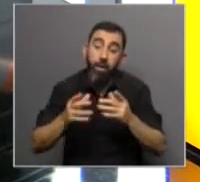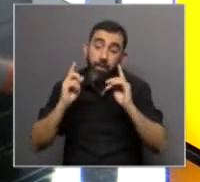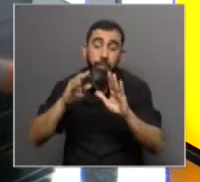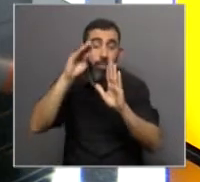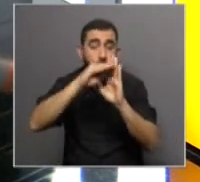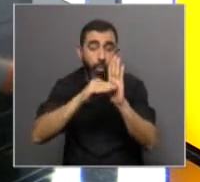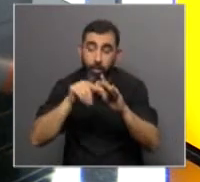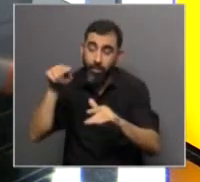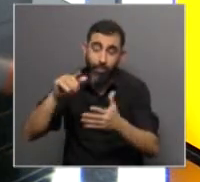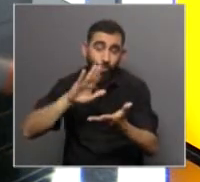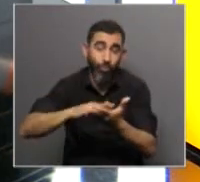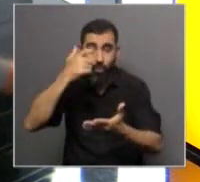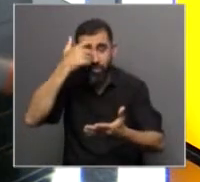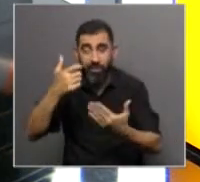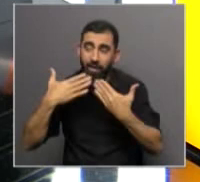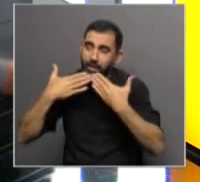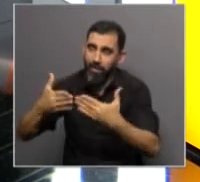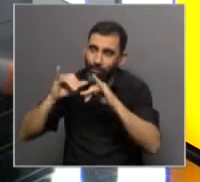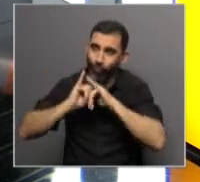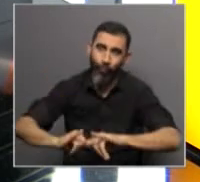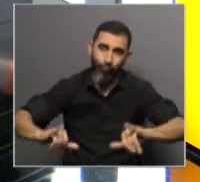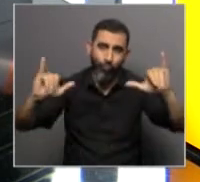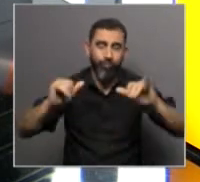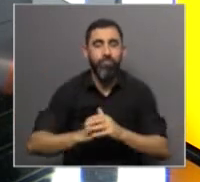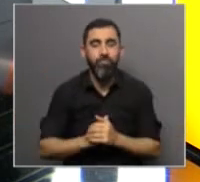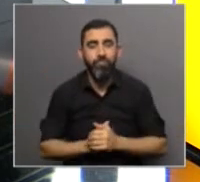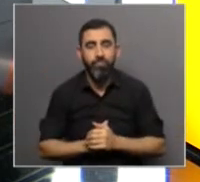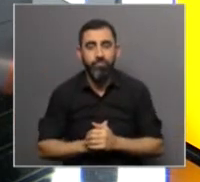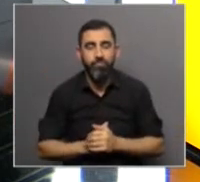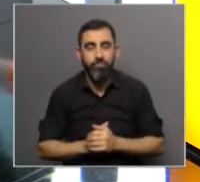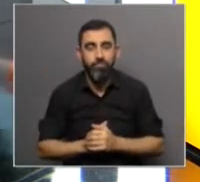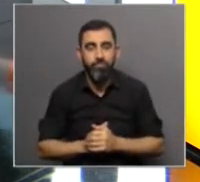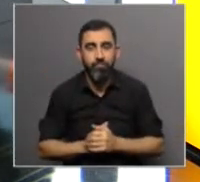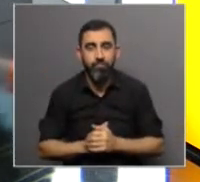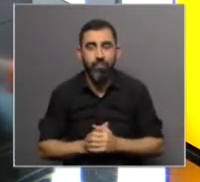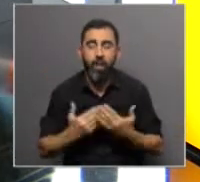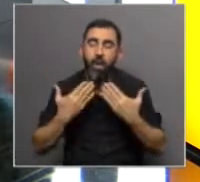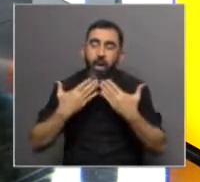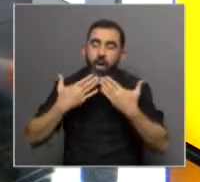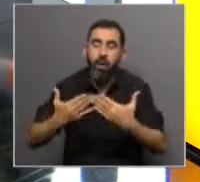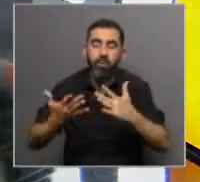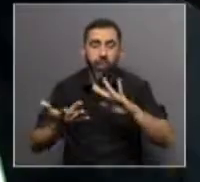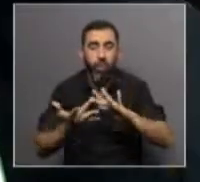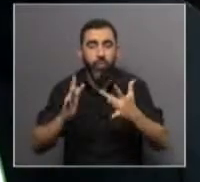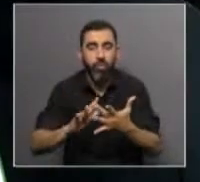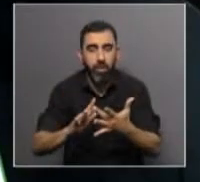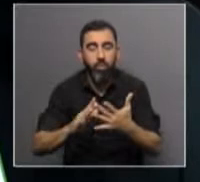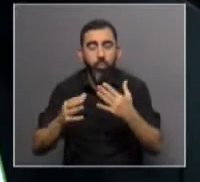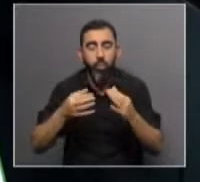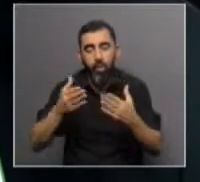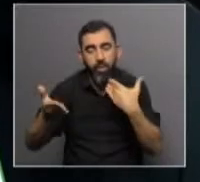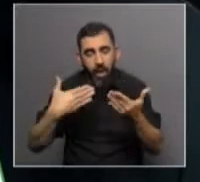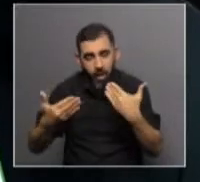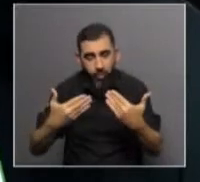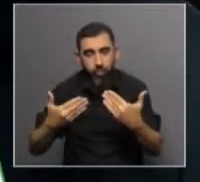programas como el tuyo, ¿no? Por lo cual te agradecemos muchísimo. Estamos para eso. Richard Fariña, muchísimas gracias por estos minutos, por esta charla,